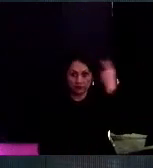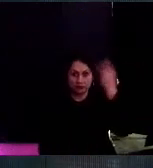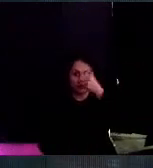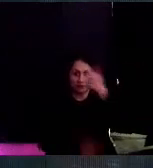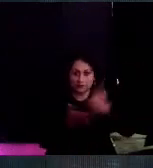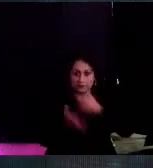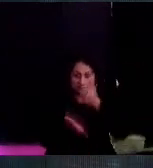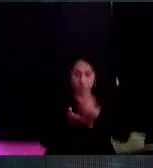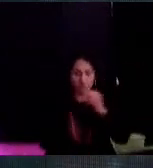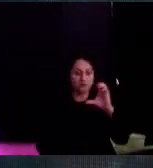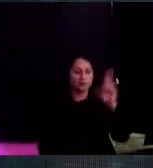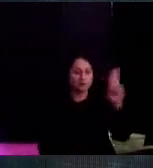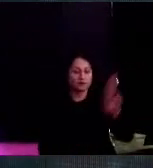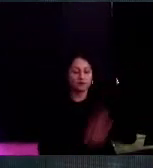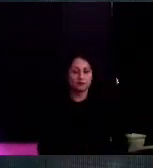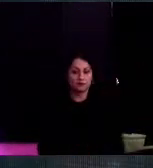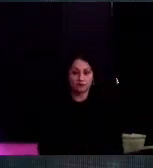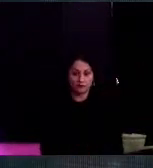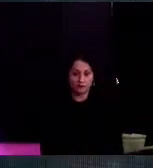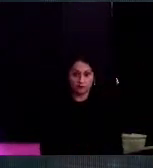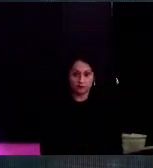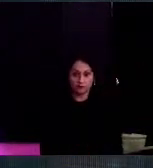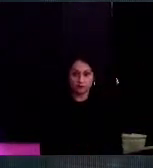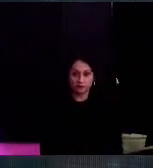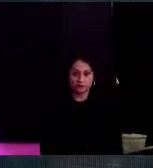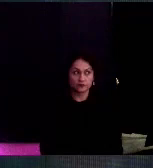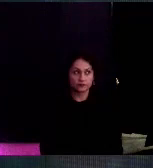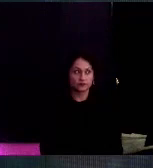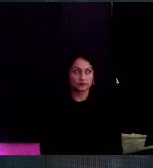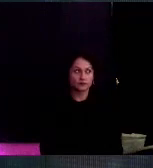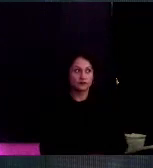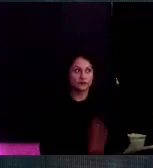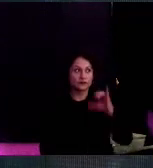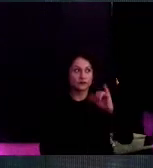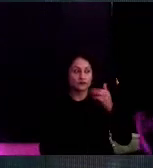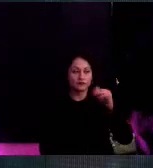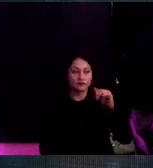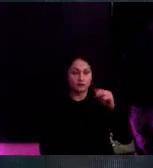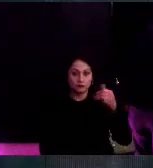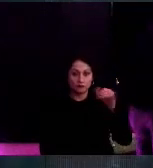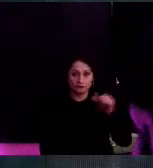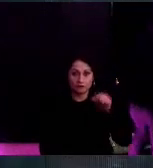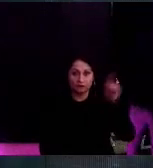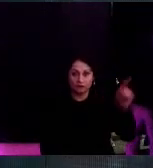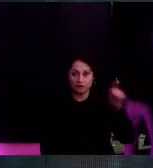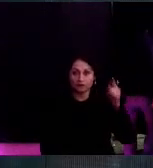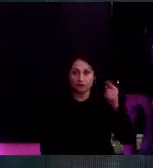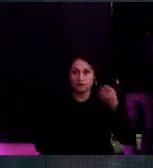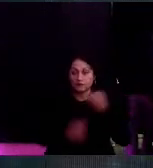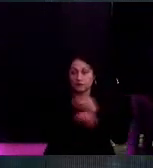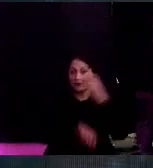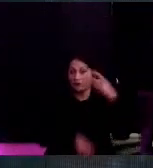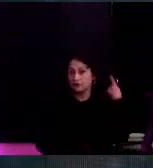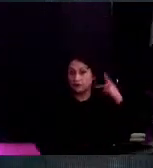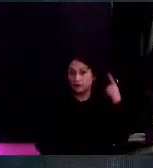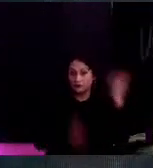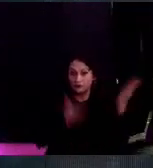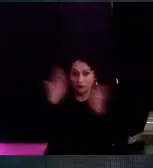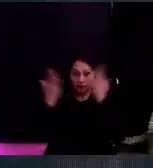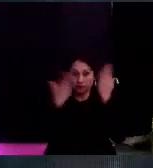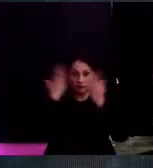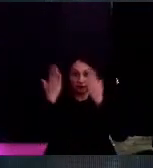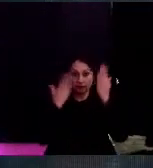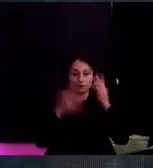Ciudad Universitaria. Ciania se encontraba en la ciudad de Puebla haciendo su especialidad en